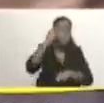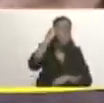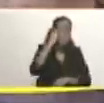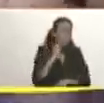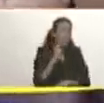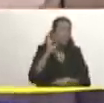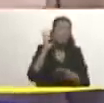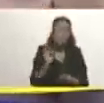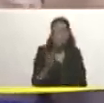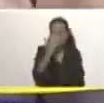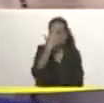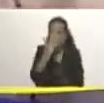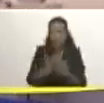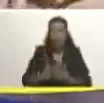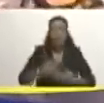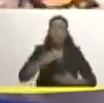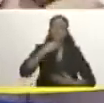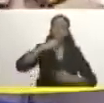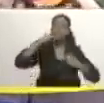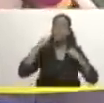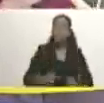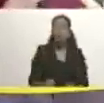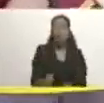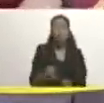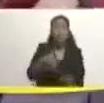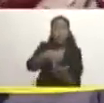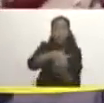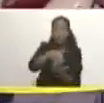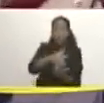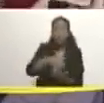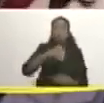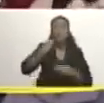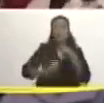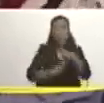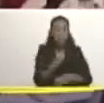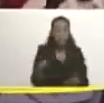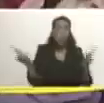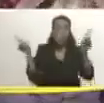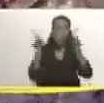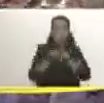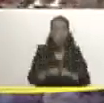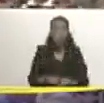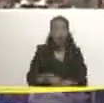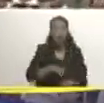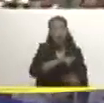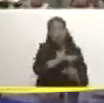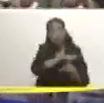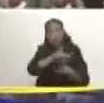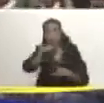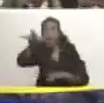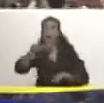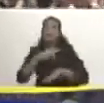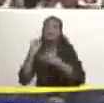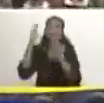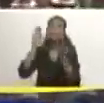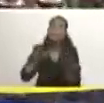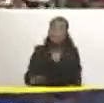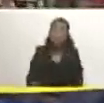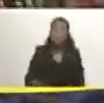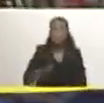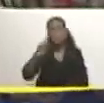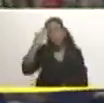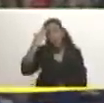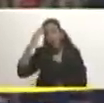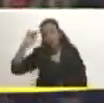Estará siempre con valentía y sin vacilación, tal como lo hizo nuestro caballero del aire, el general de brigada Paulino José Millán